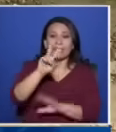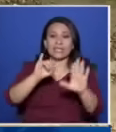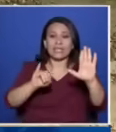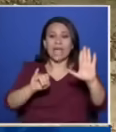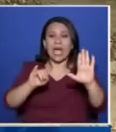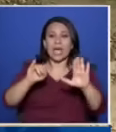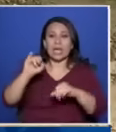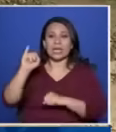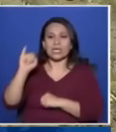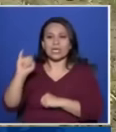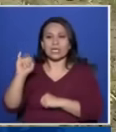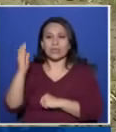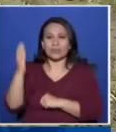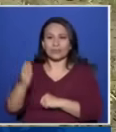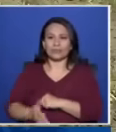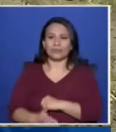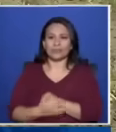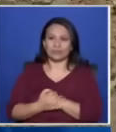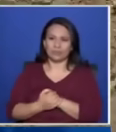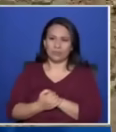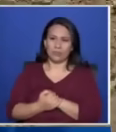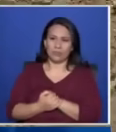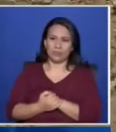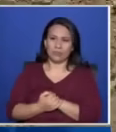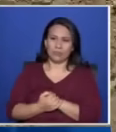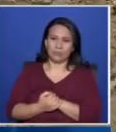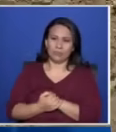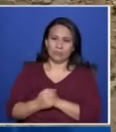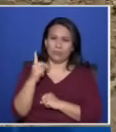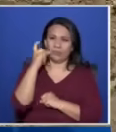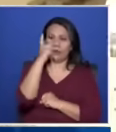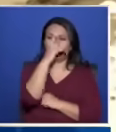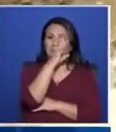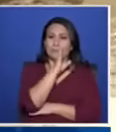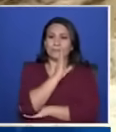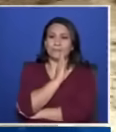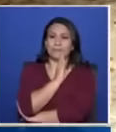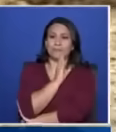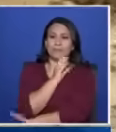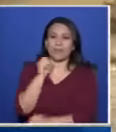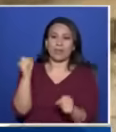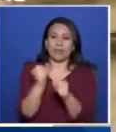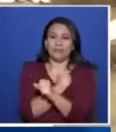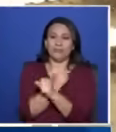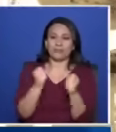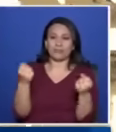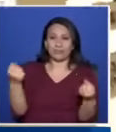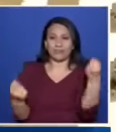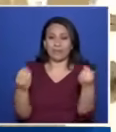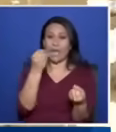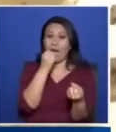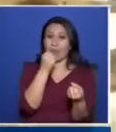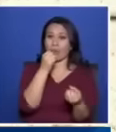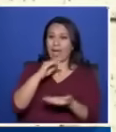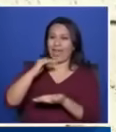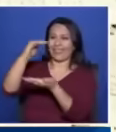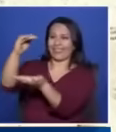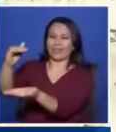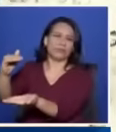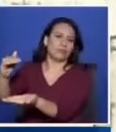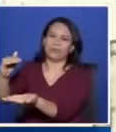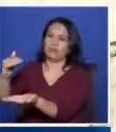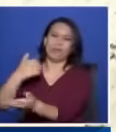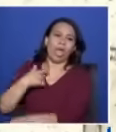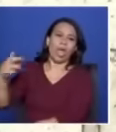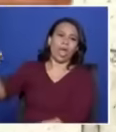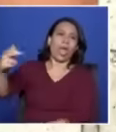la manzana 37 de Monte Sinaí, situación que incluso impide el ingreso de tanqueros con agua. Y este, yo camino